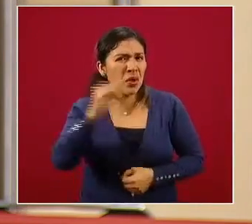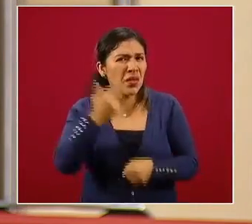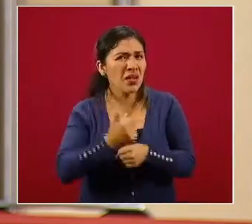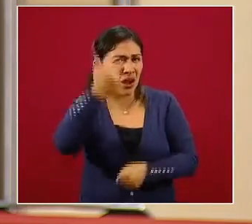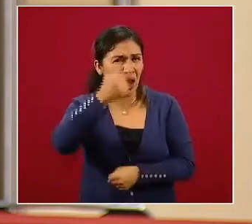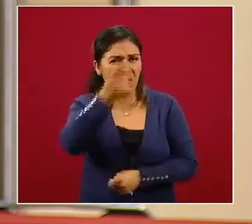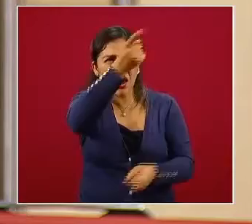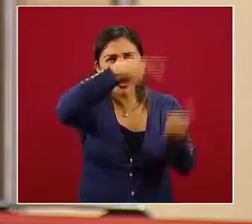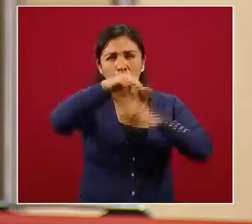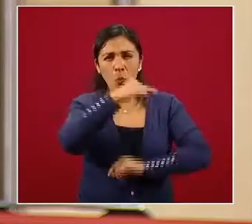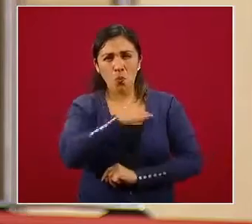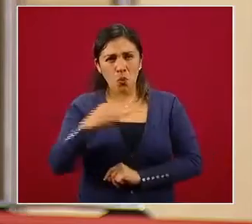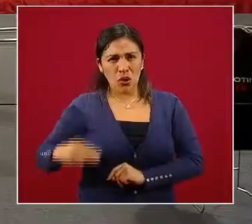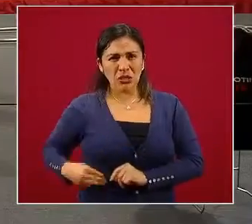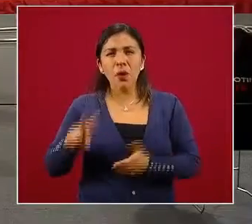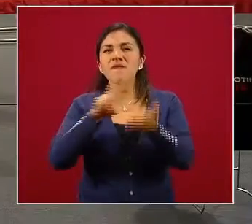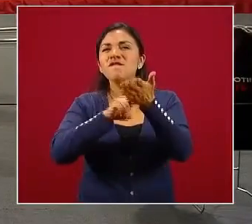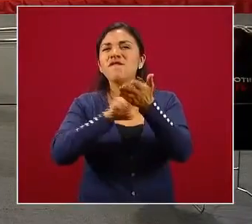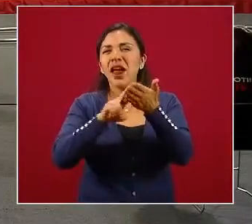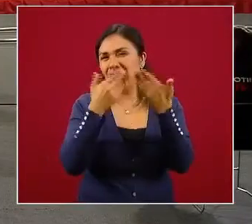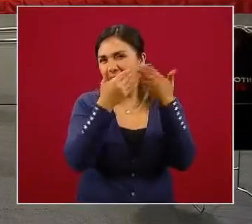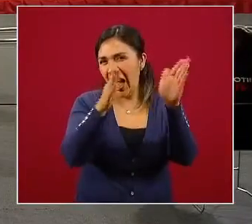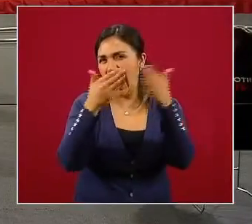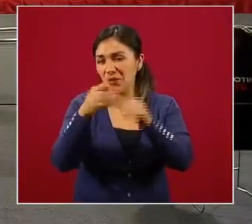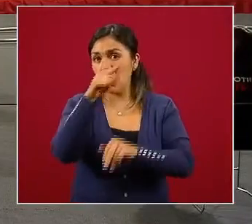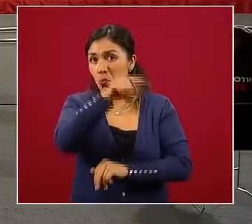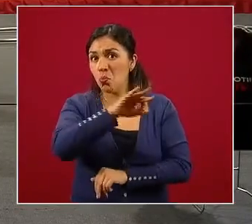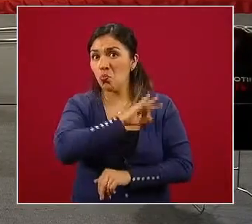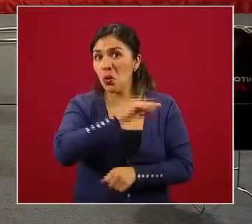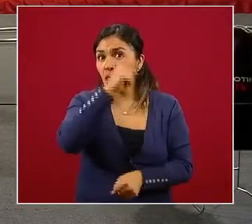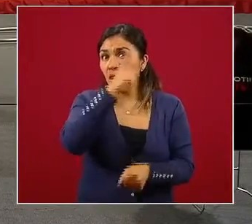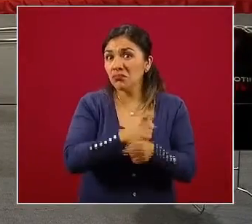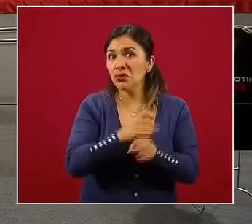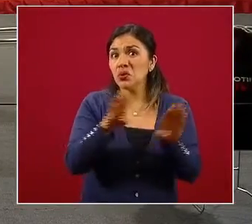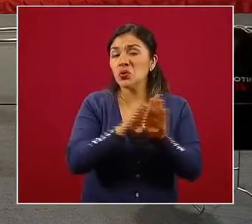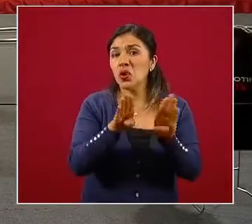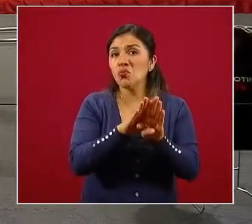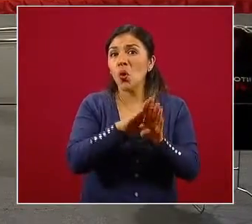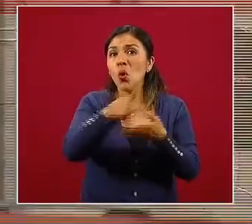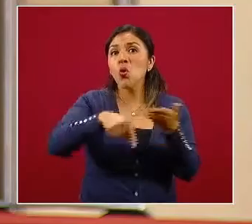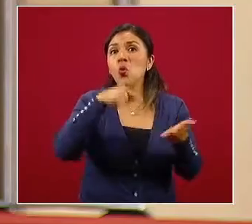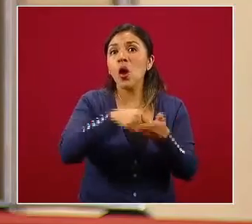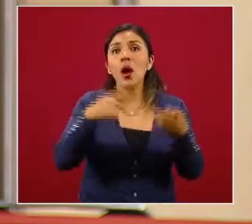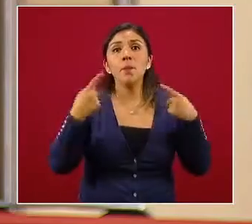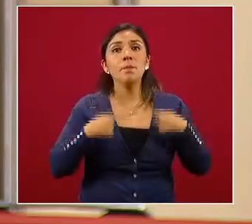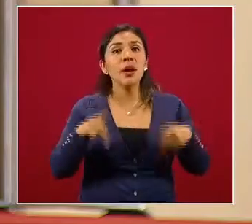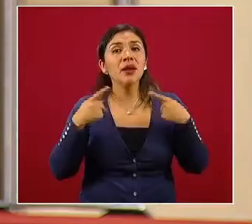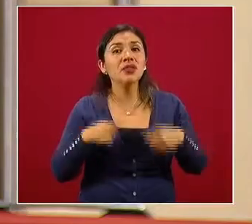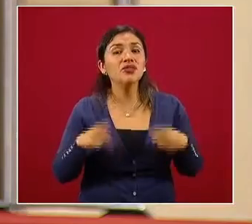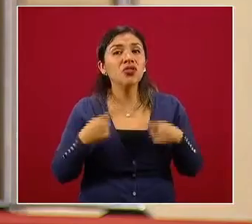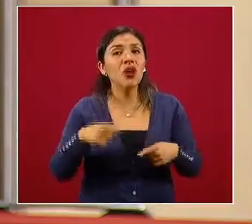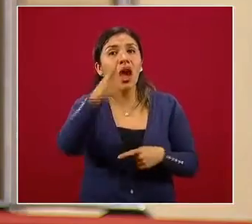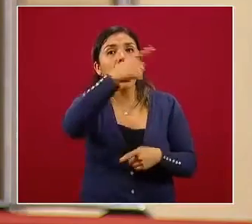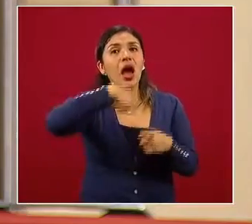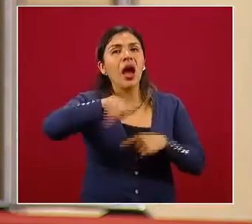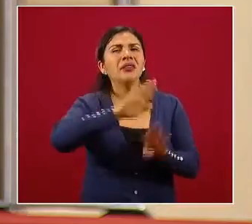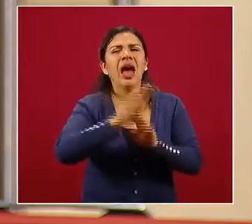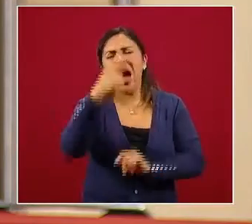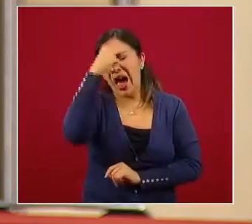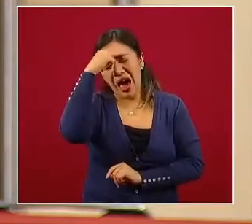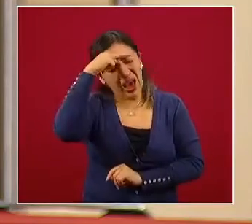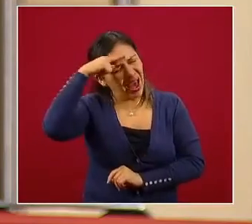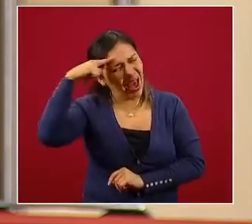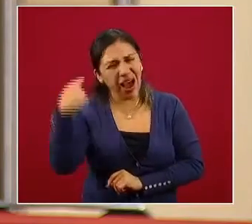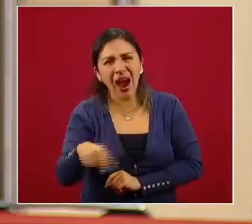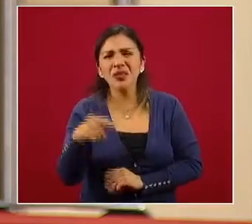estos municipios de verdes se puedan convertir en una especie de como de santuarios de personas que precisamente que ya están hartas de